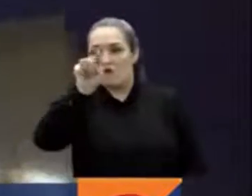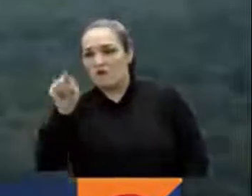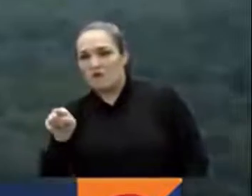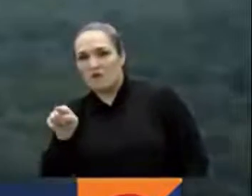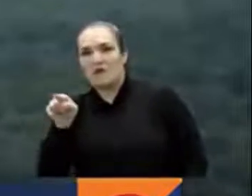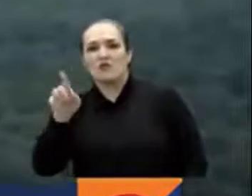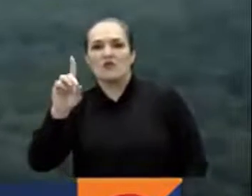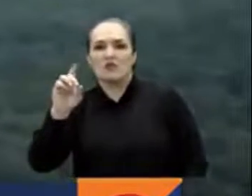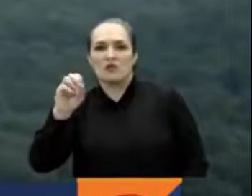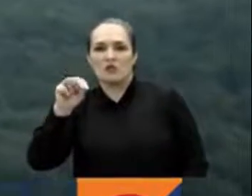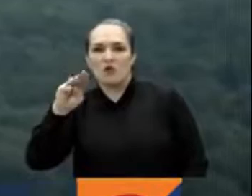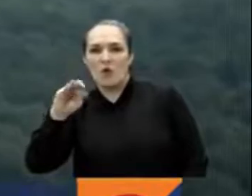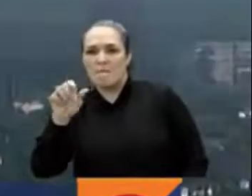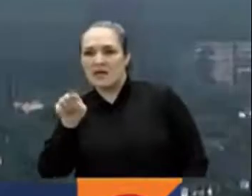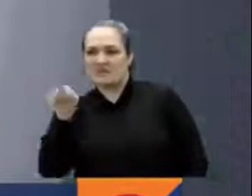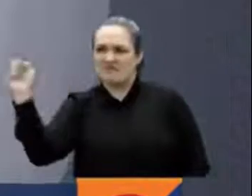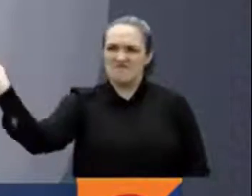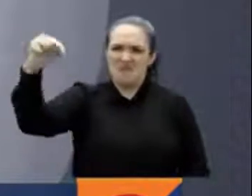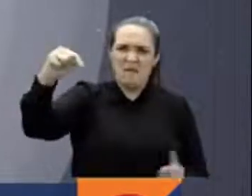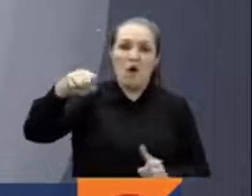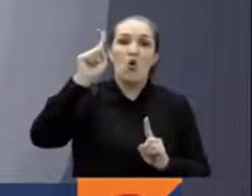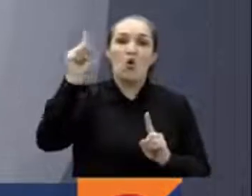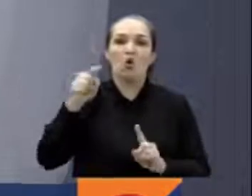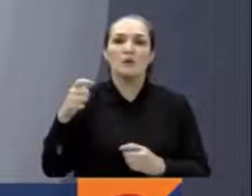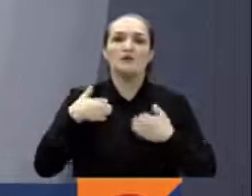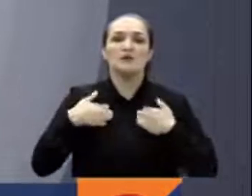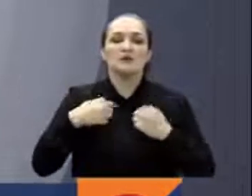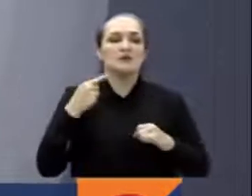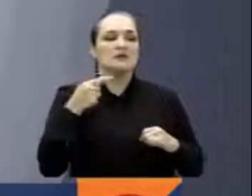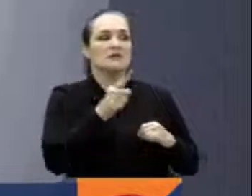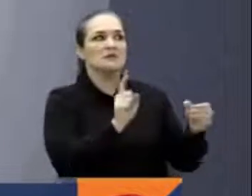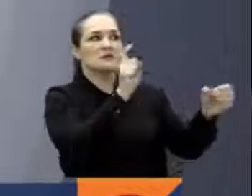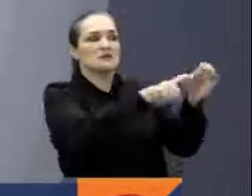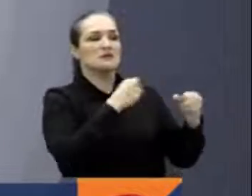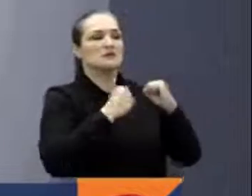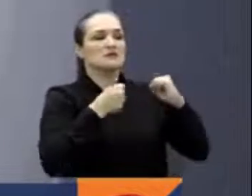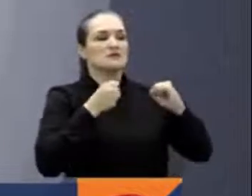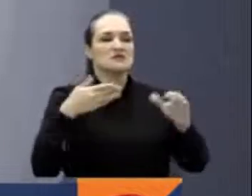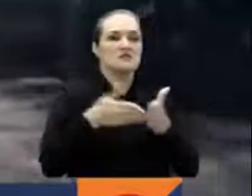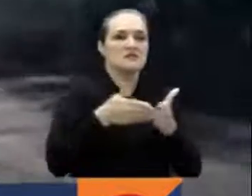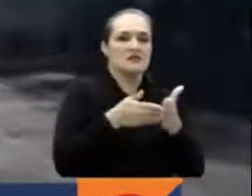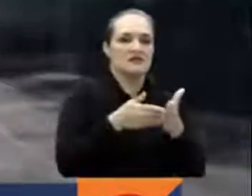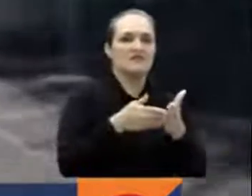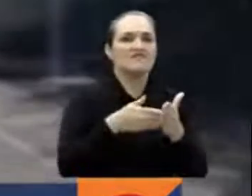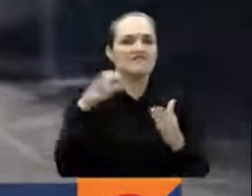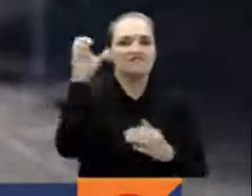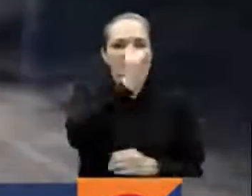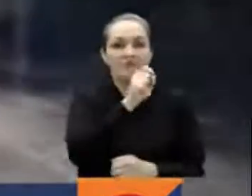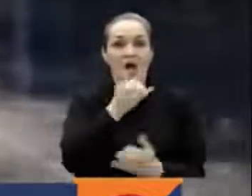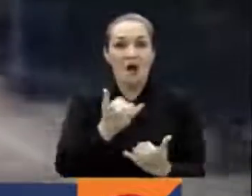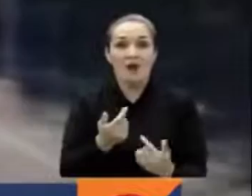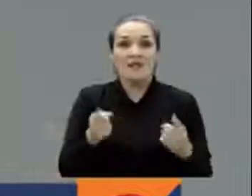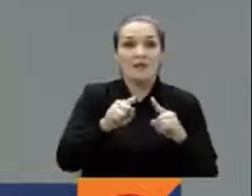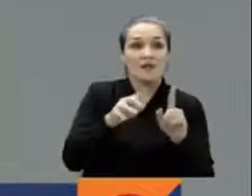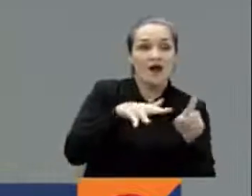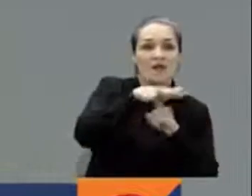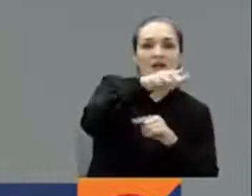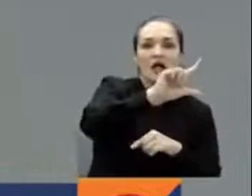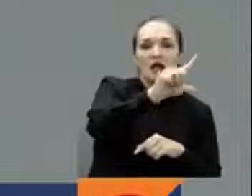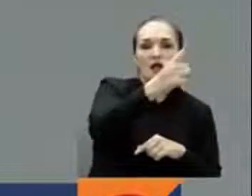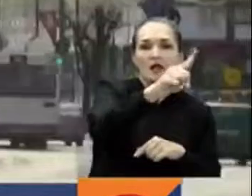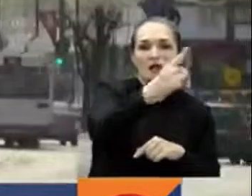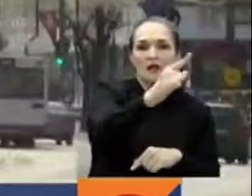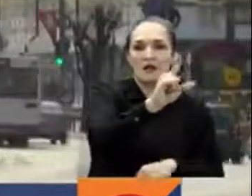de batalla. Impactar fuera de sus fronteras es la constante de esta guerra, que compromete ahora a la población de Lituania, pues el Kremlin